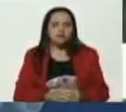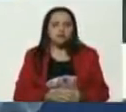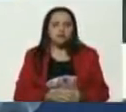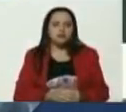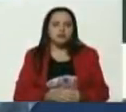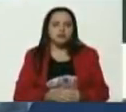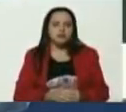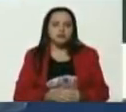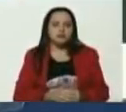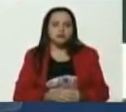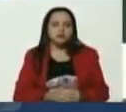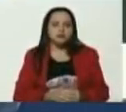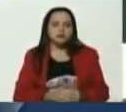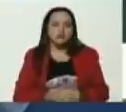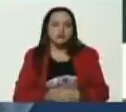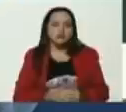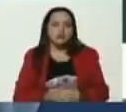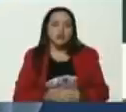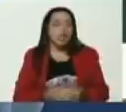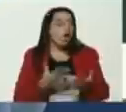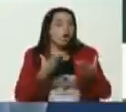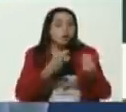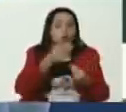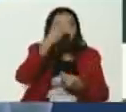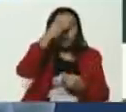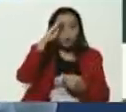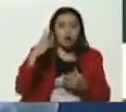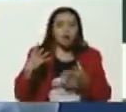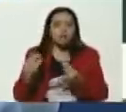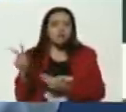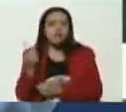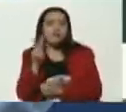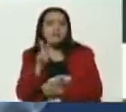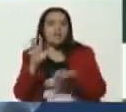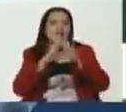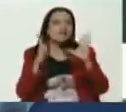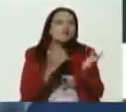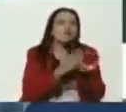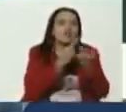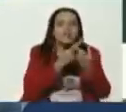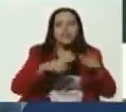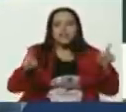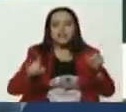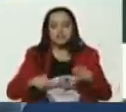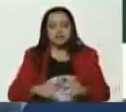Si existieran muchas Cubas y muchas Venezuelas, este mundo sería otro, no tengan duda.